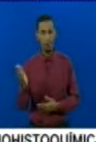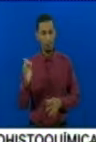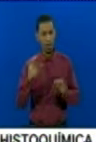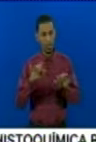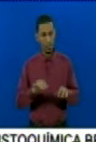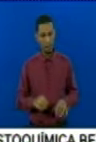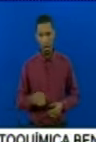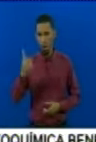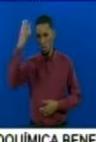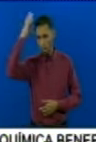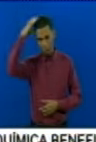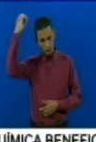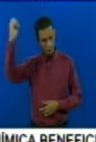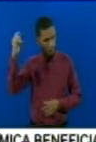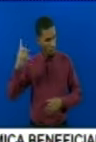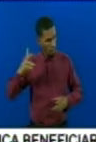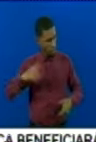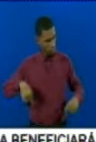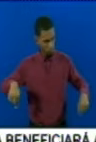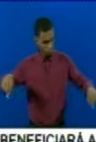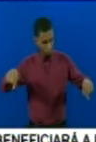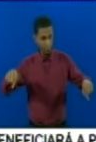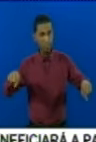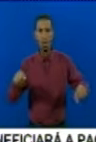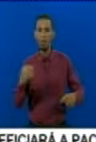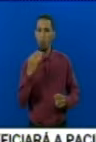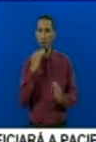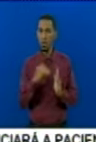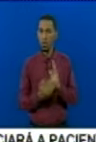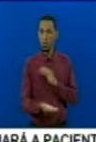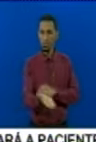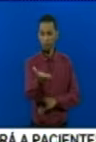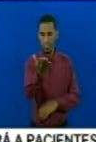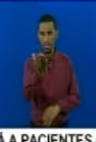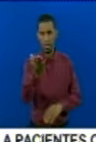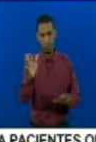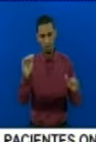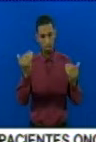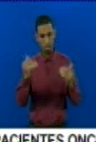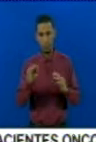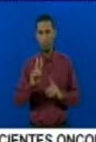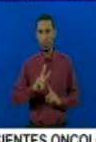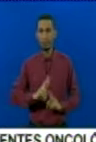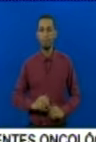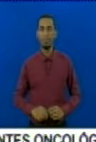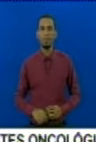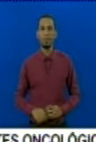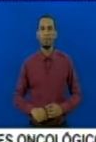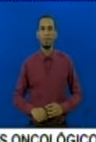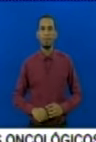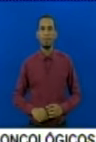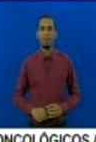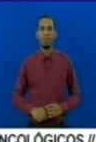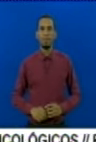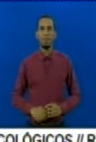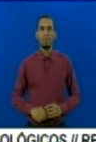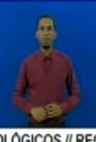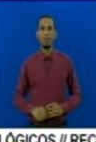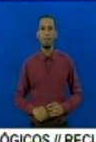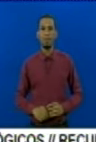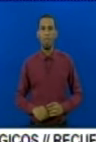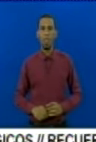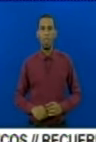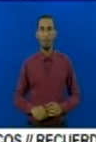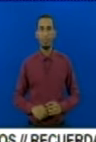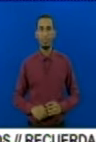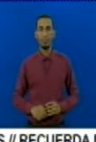gobernador, y como siempre a los televidentes de este programa. Bueno, lo decía la secretaria, ha habido